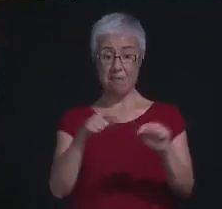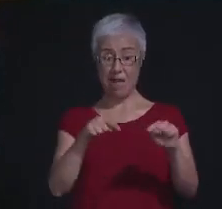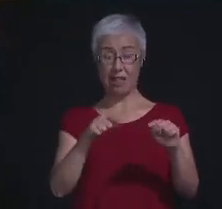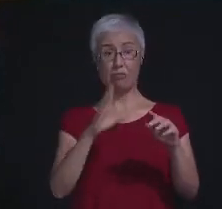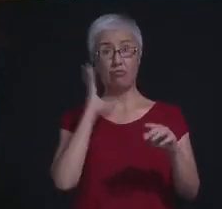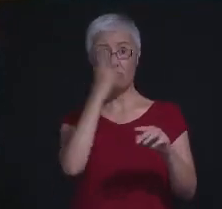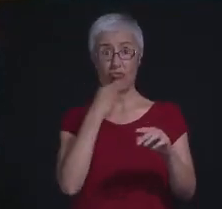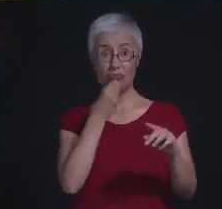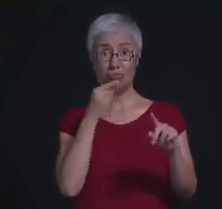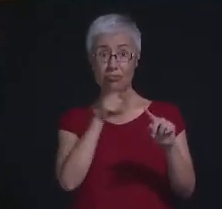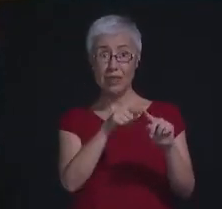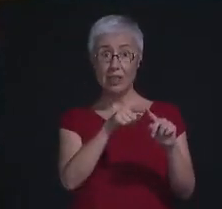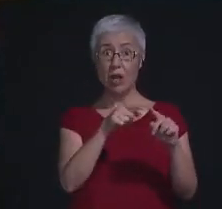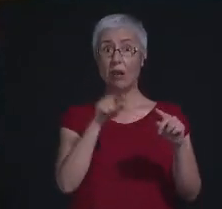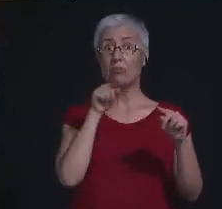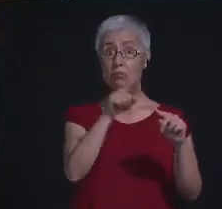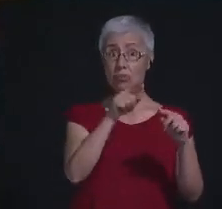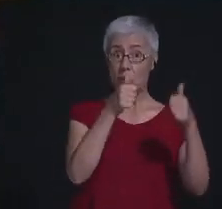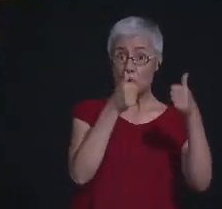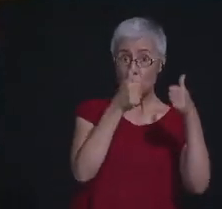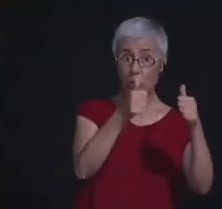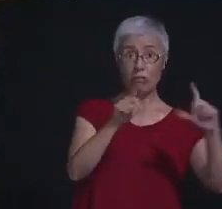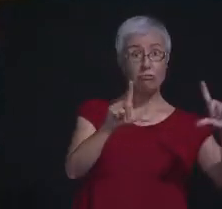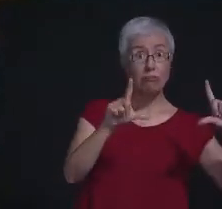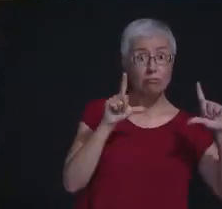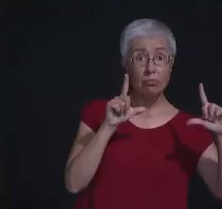trillions, ¿será washing o será real, ¿no? Y ahí,